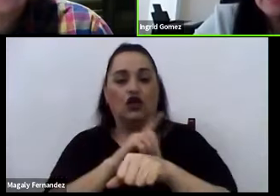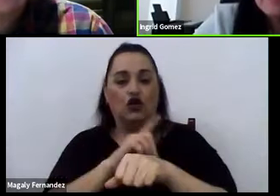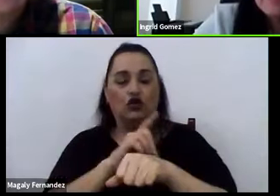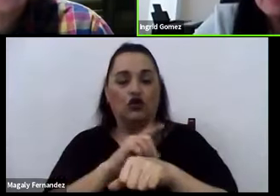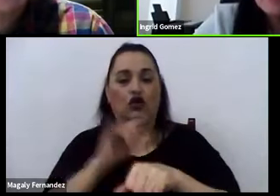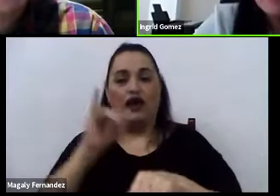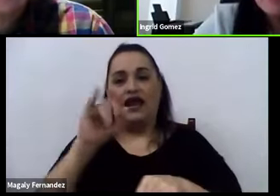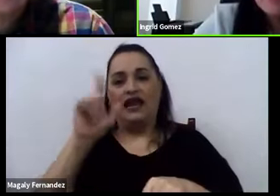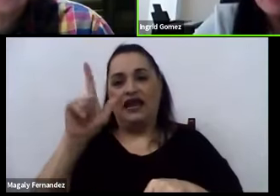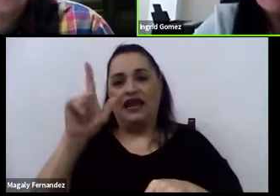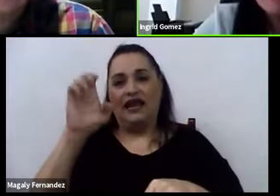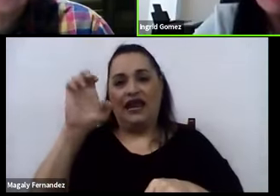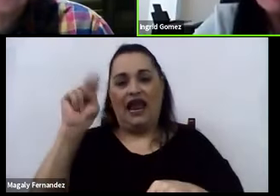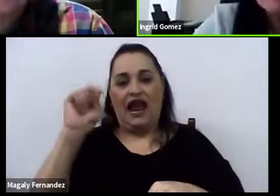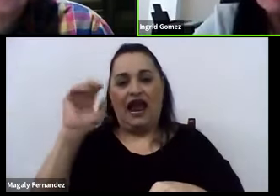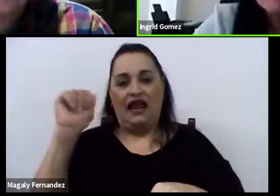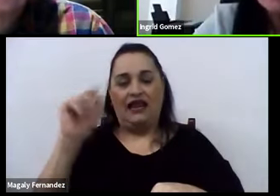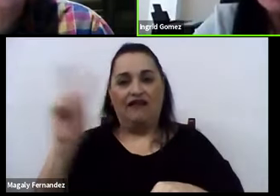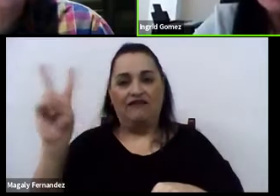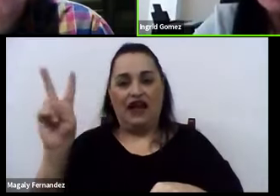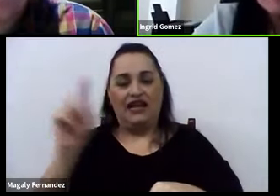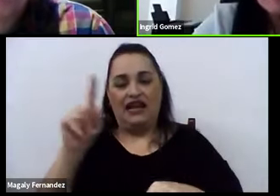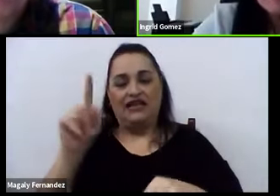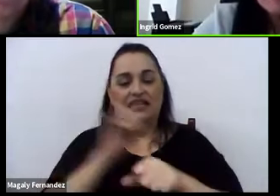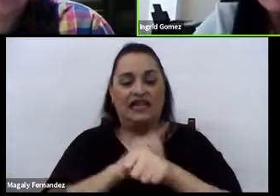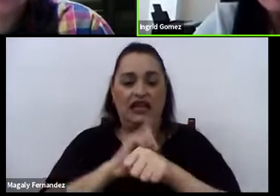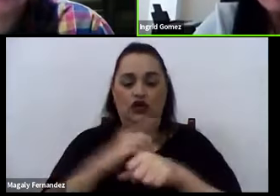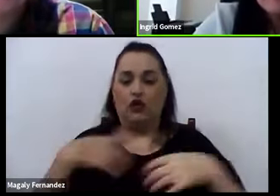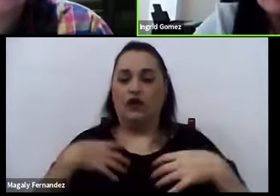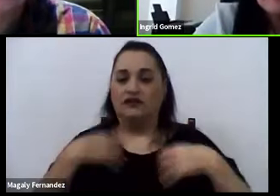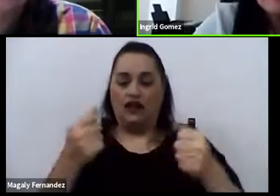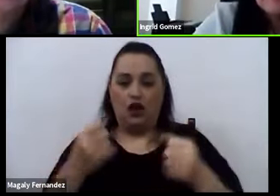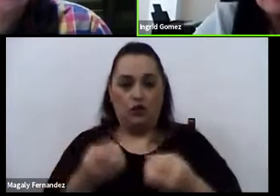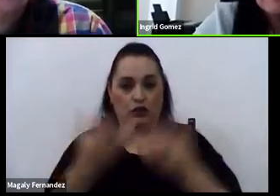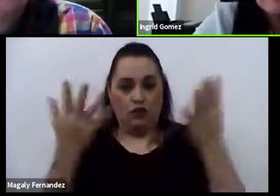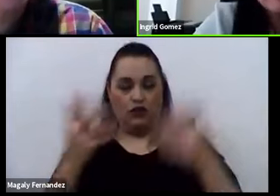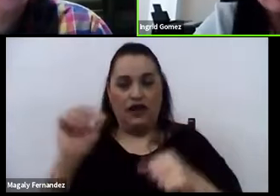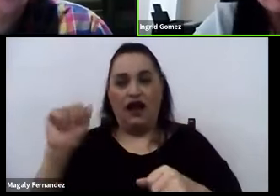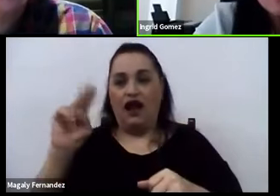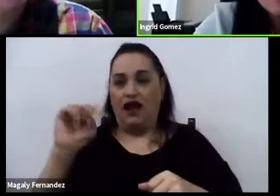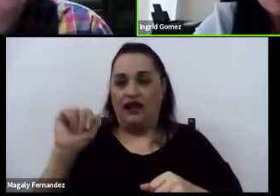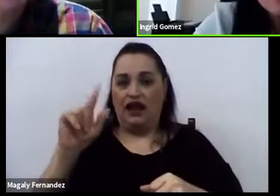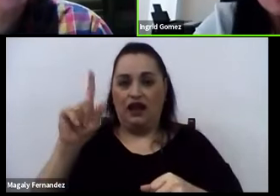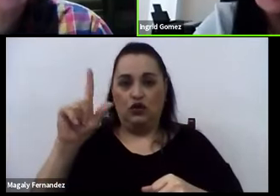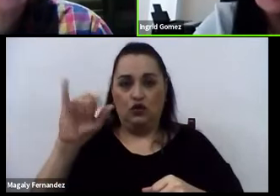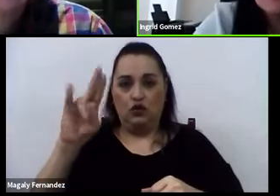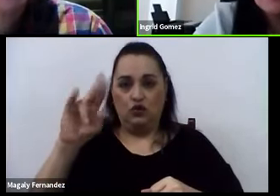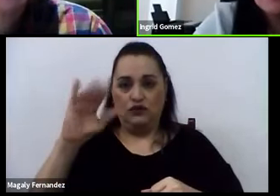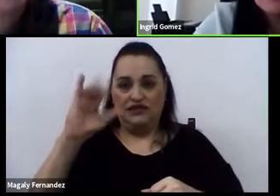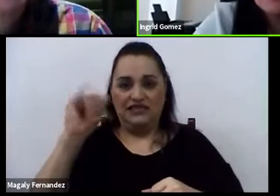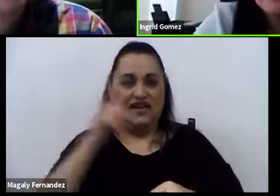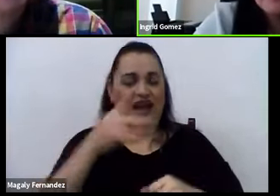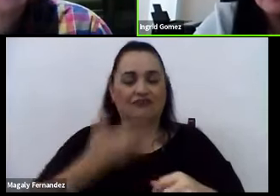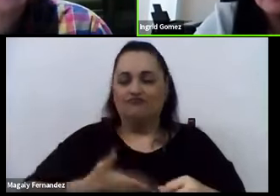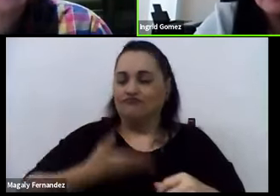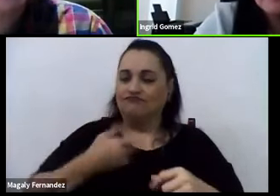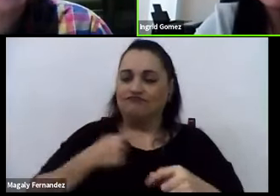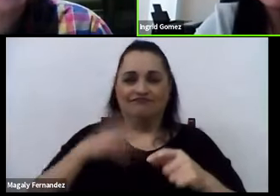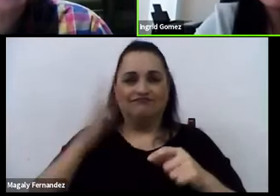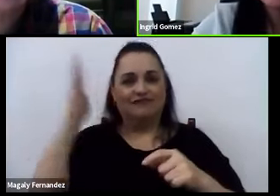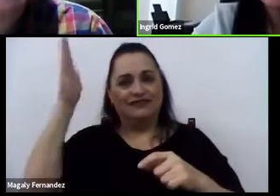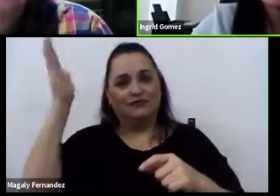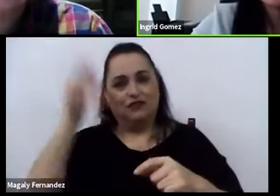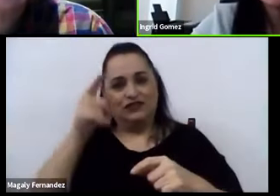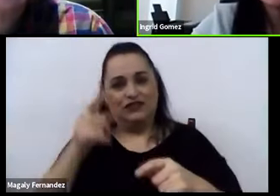Vargas, directora de la Escuela de Salud Pública, y también de Ana Lucía, que le satisface mucho la exposición, que